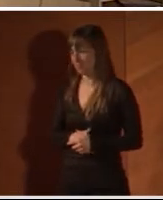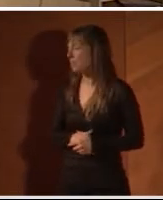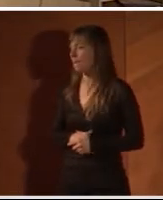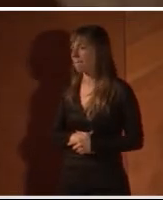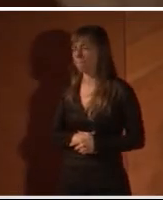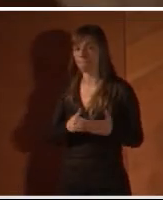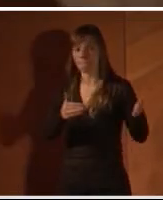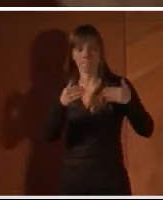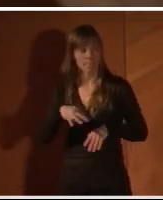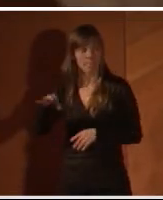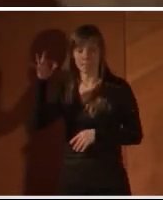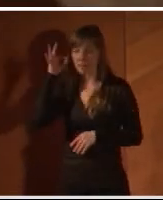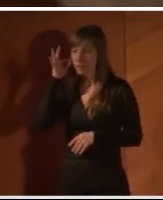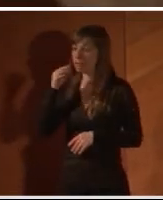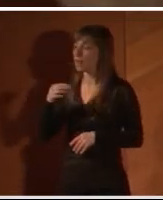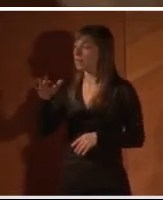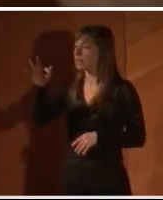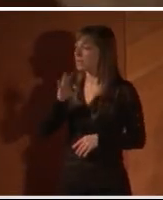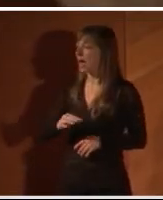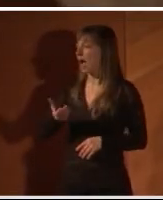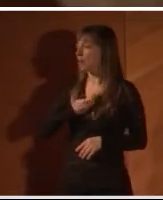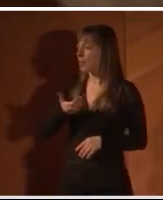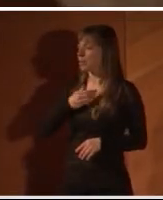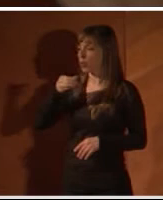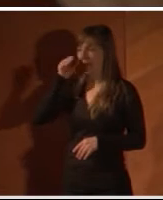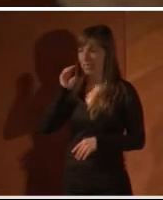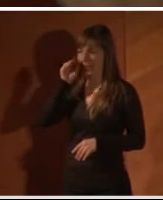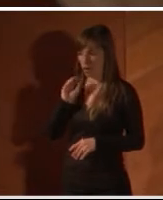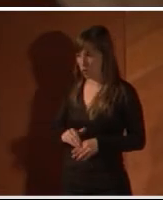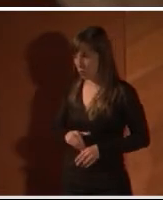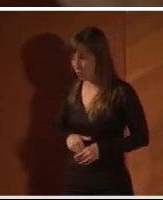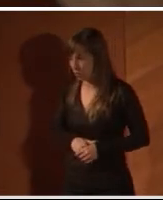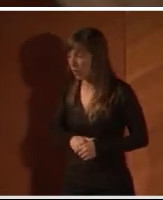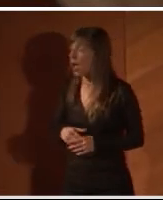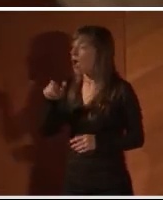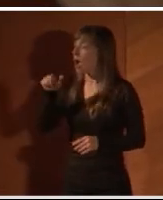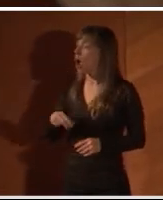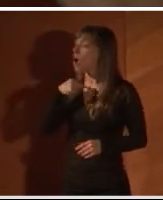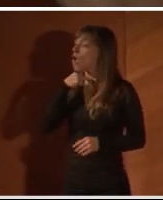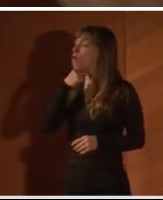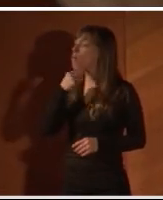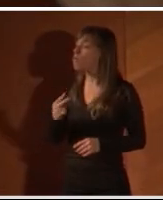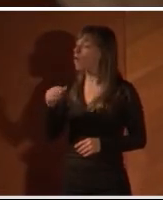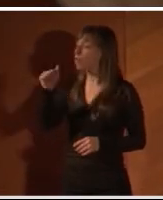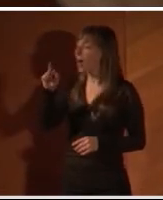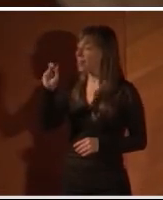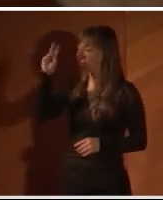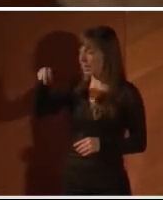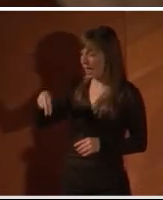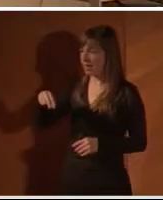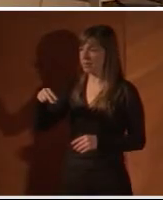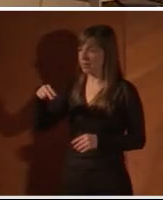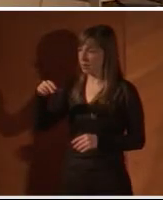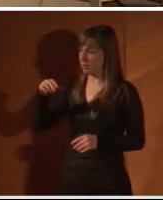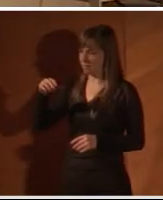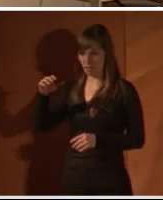Es el turno del Ayuntamiento de Castellón. El Ayuntamiento de Castelló. Interviene Alí Brancal, vicealcaldesa.